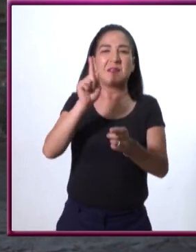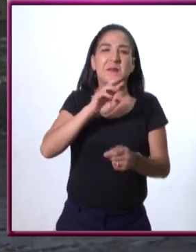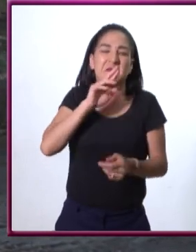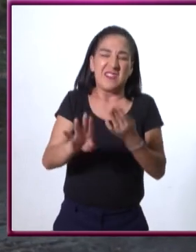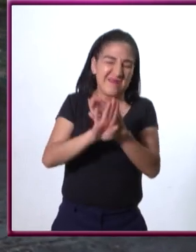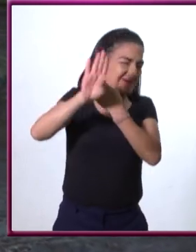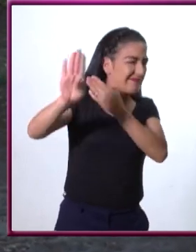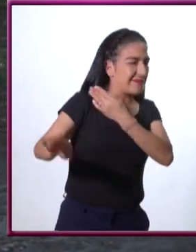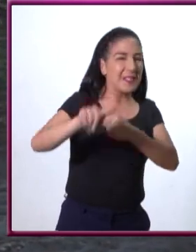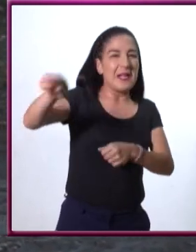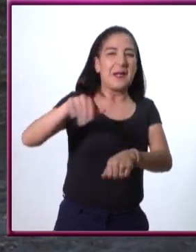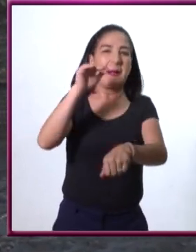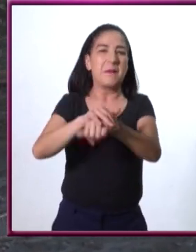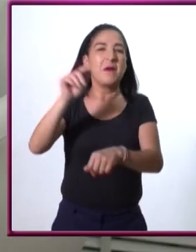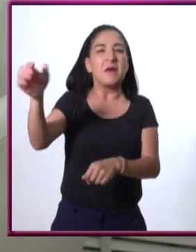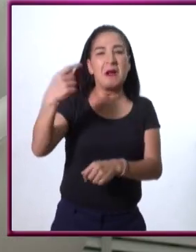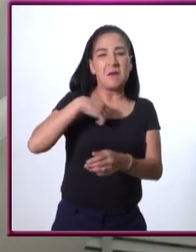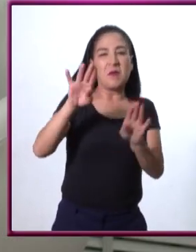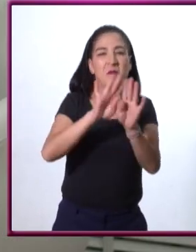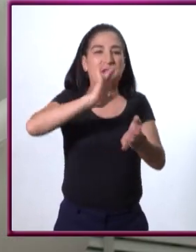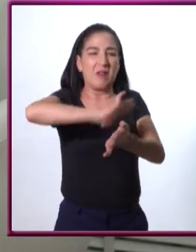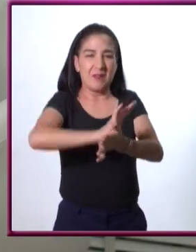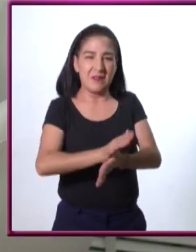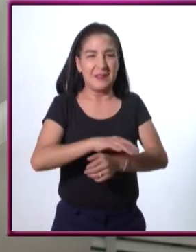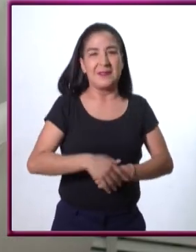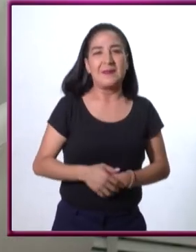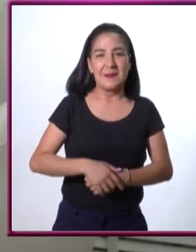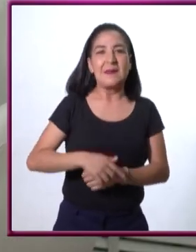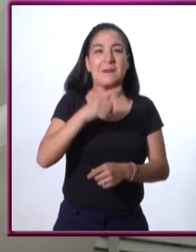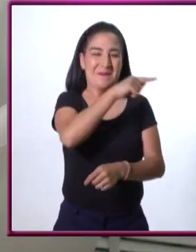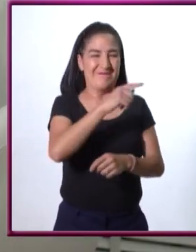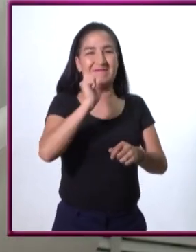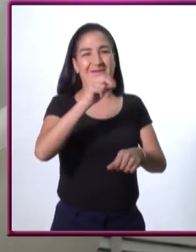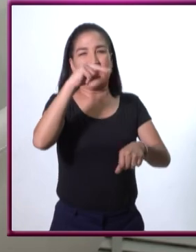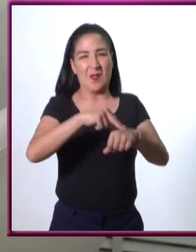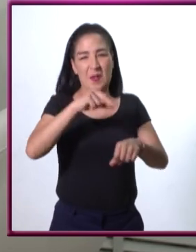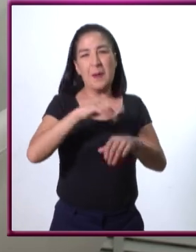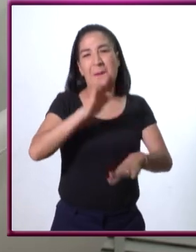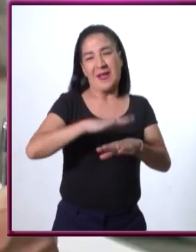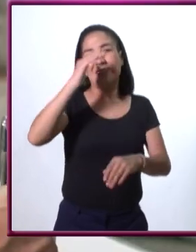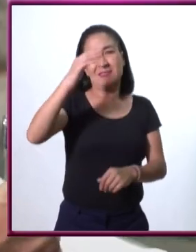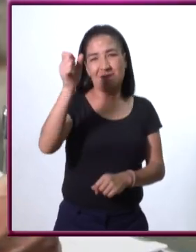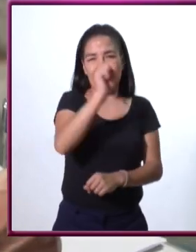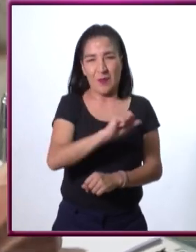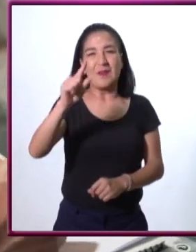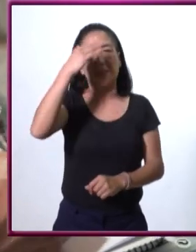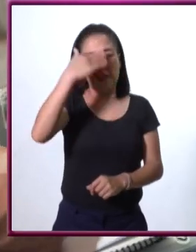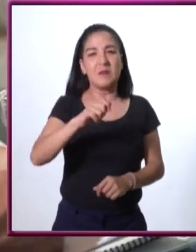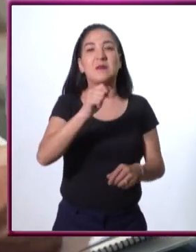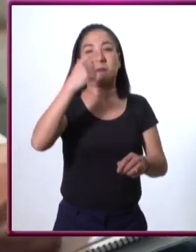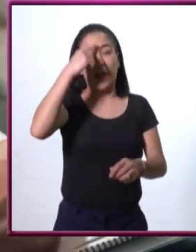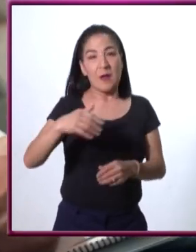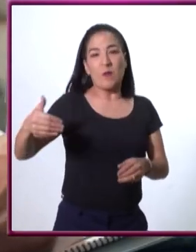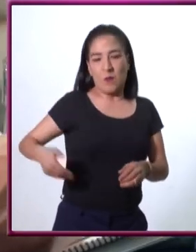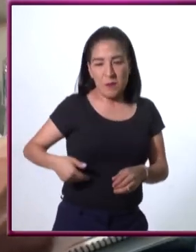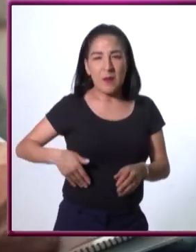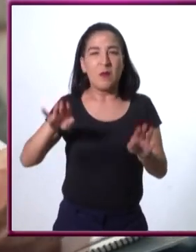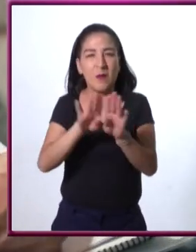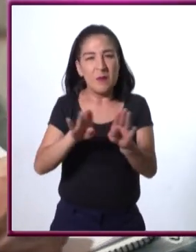seres queridos por temor al rechazo. Según expertos en salud emocional, para trascender la culpa, lo mejor es dejar de darle